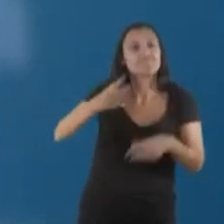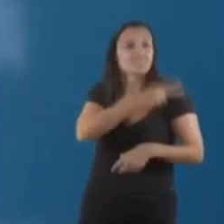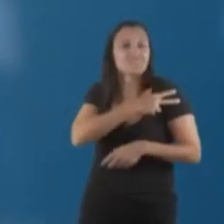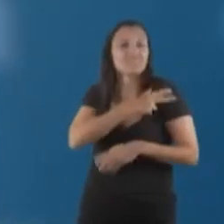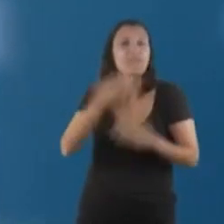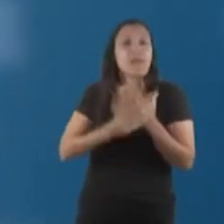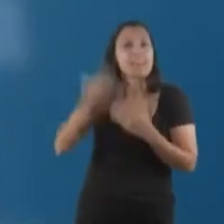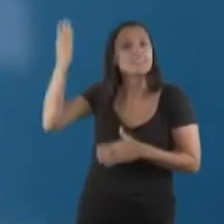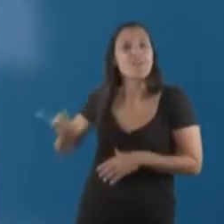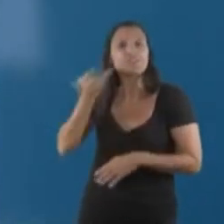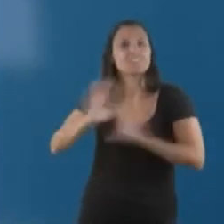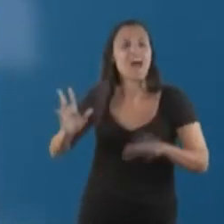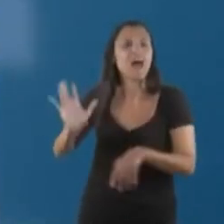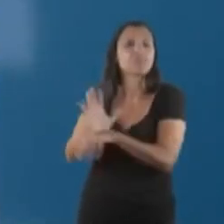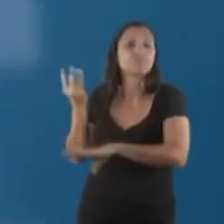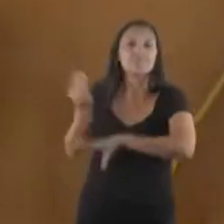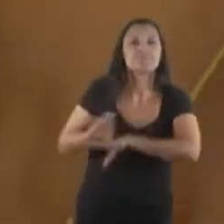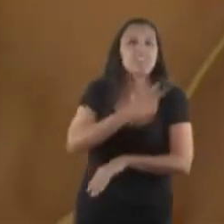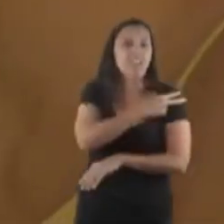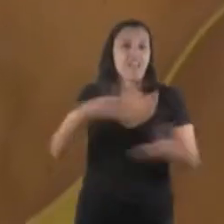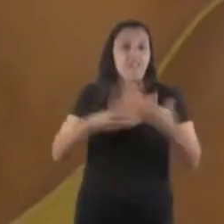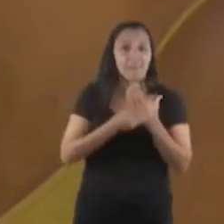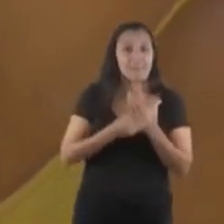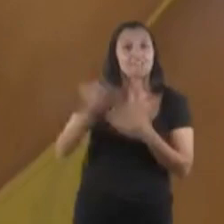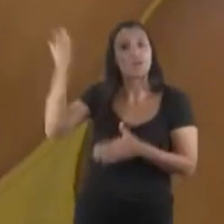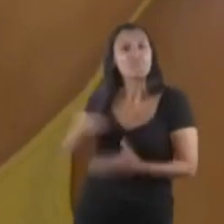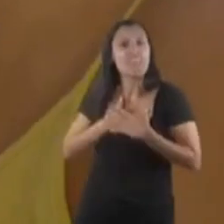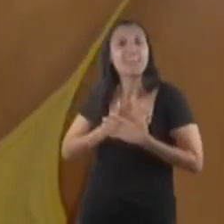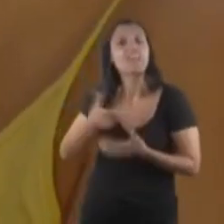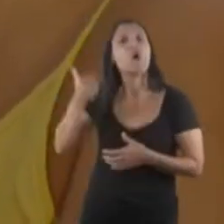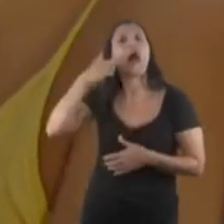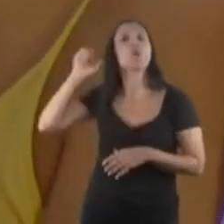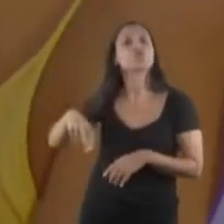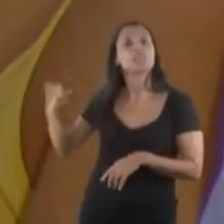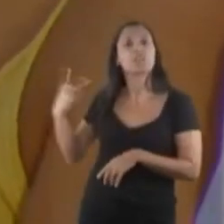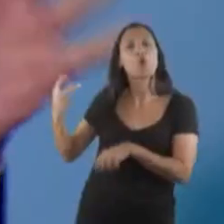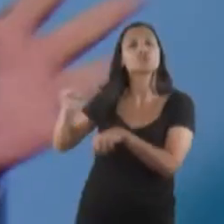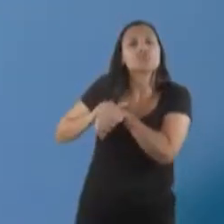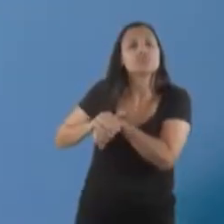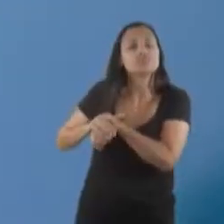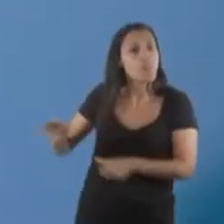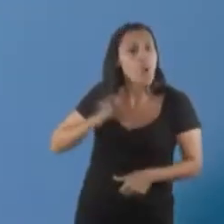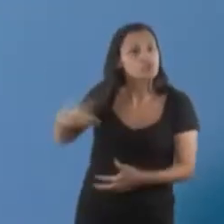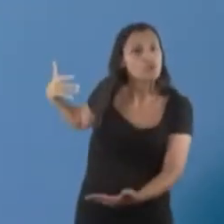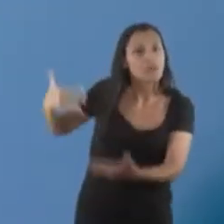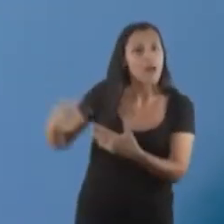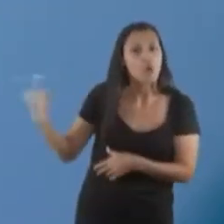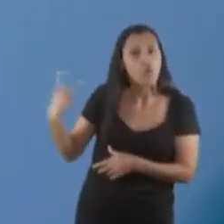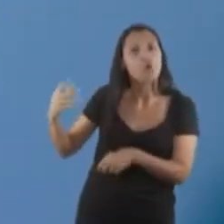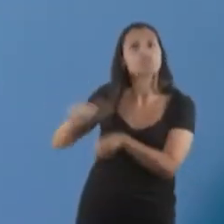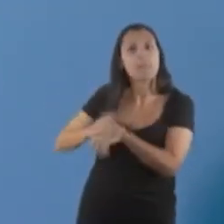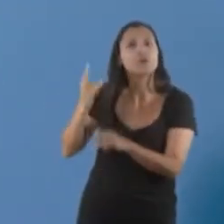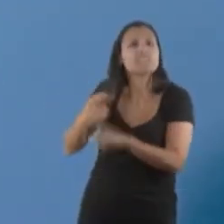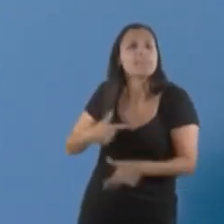en condición de jefe de ministros, al querido Agustín. Con Agustín tenemos una amistad de muchos años. Siempre digo